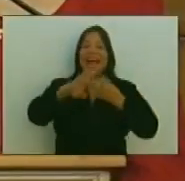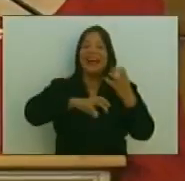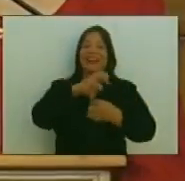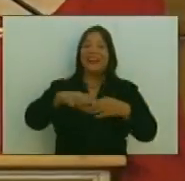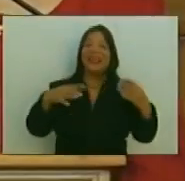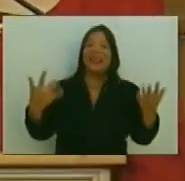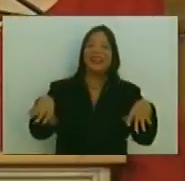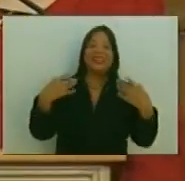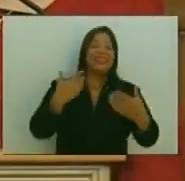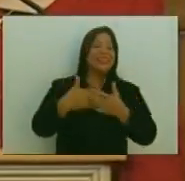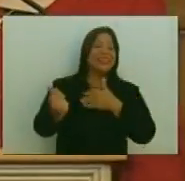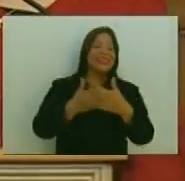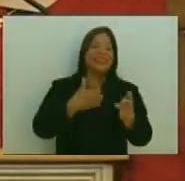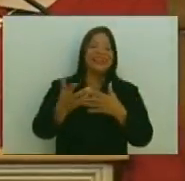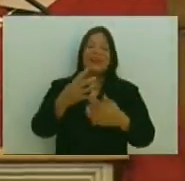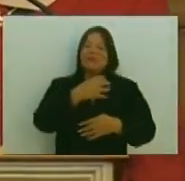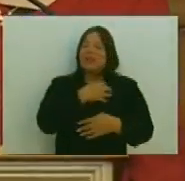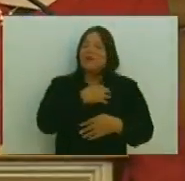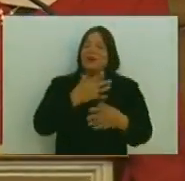por eso.